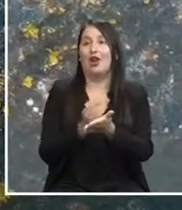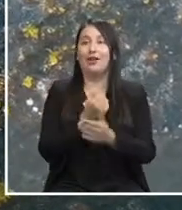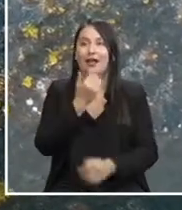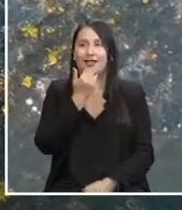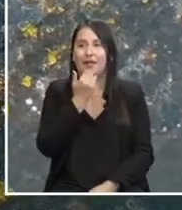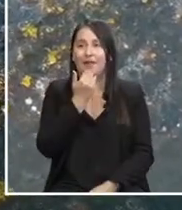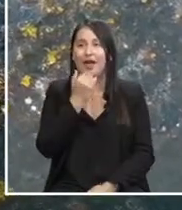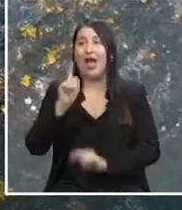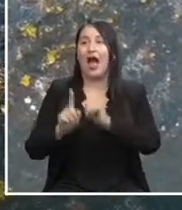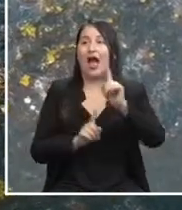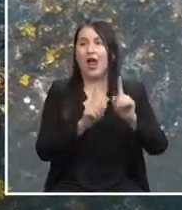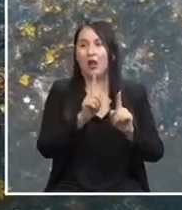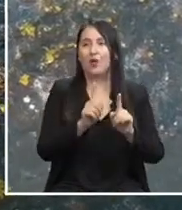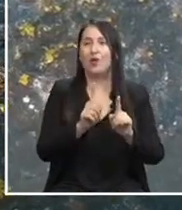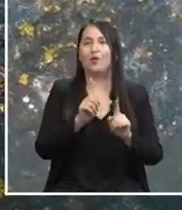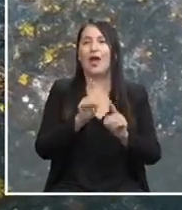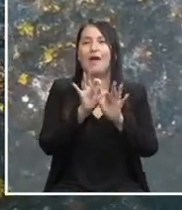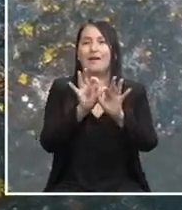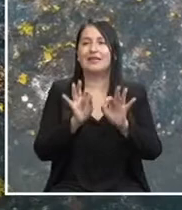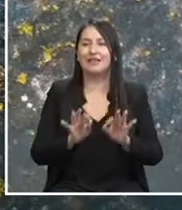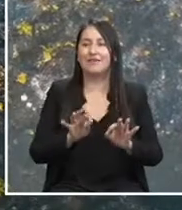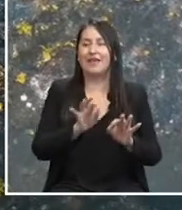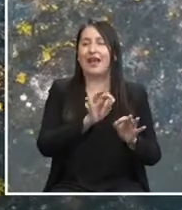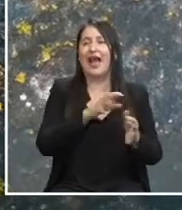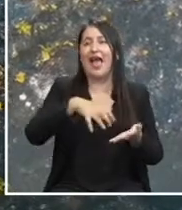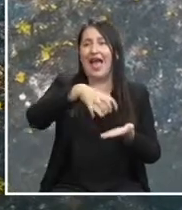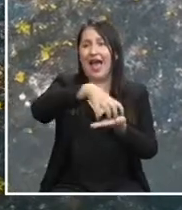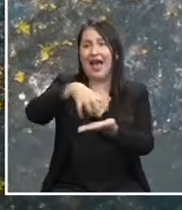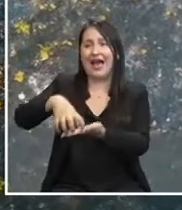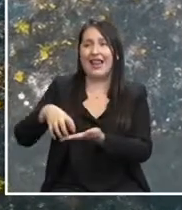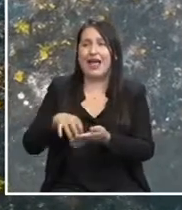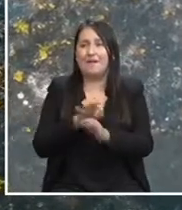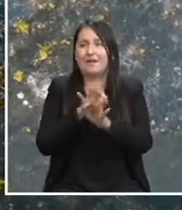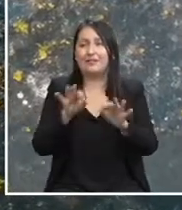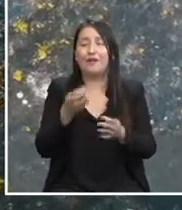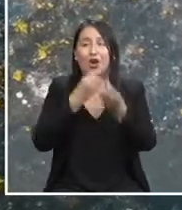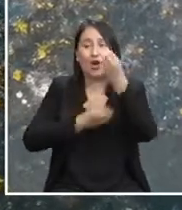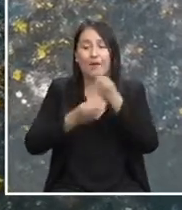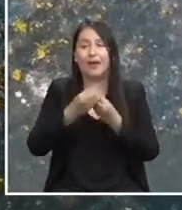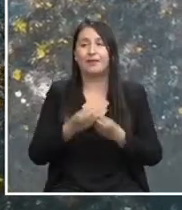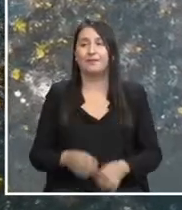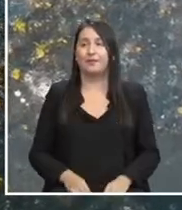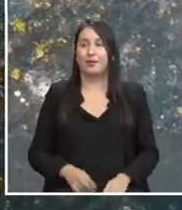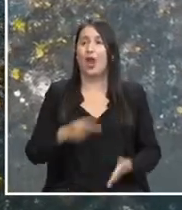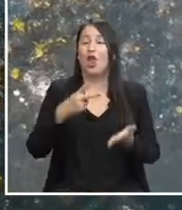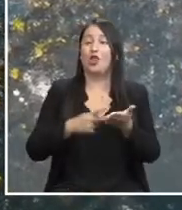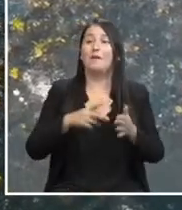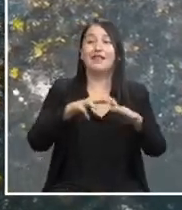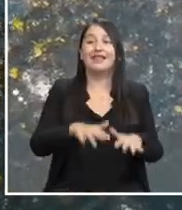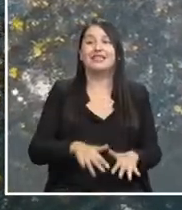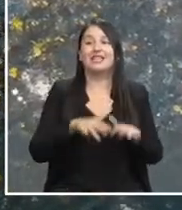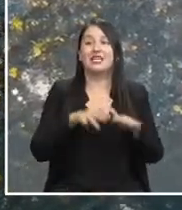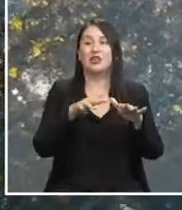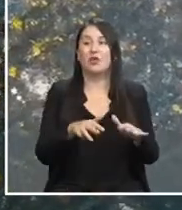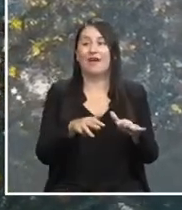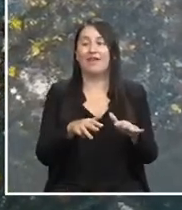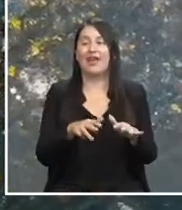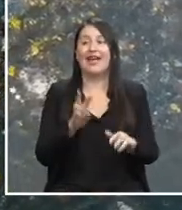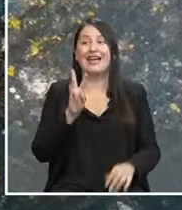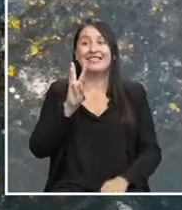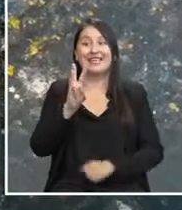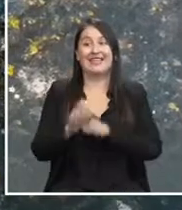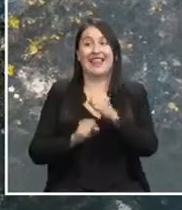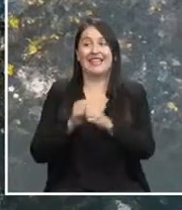de estas áreas específicas y comenzar con objetivos científicos. En 2019, hace 3 años,